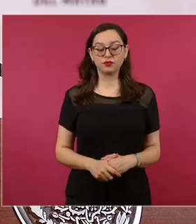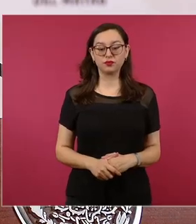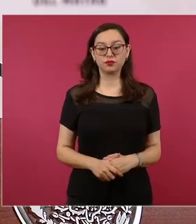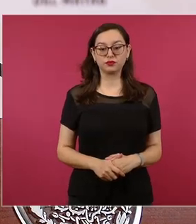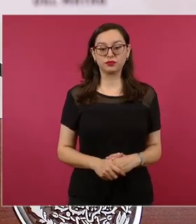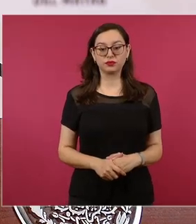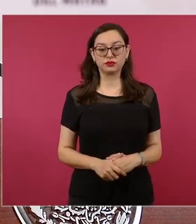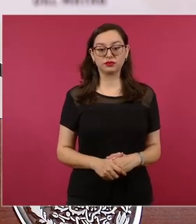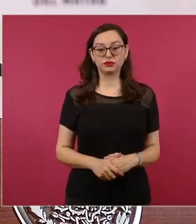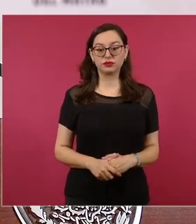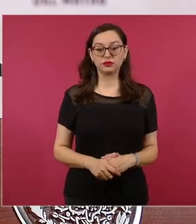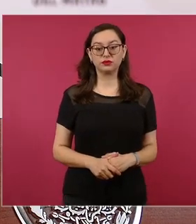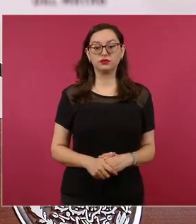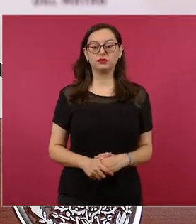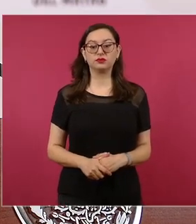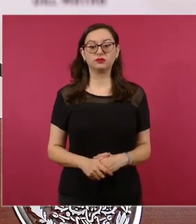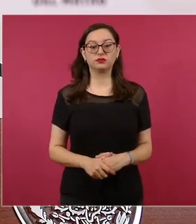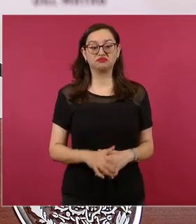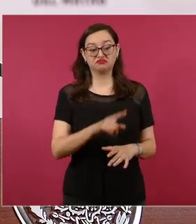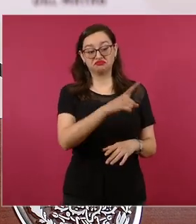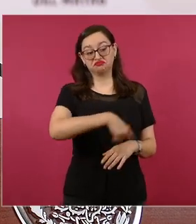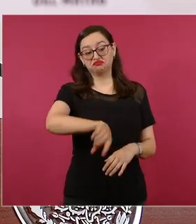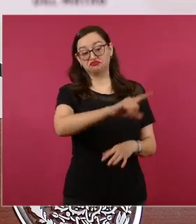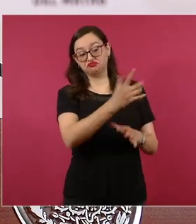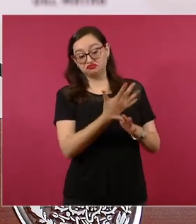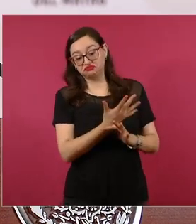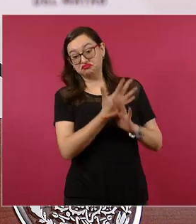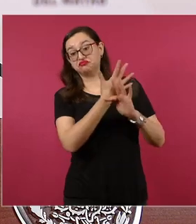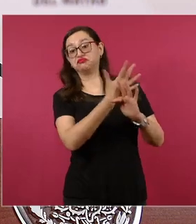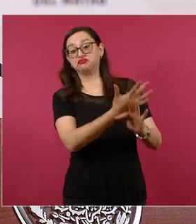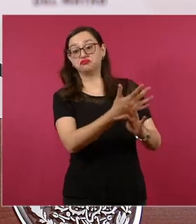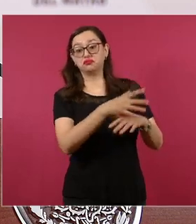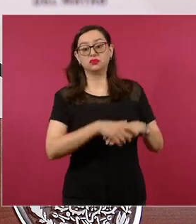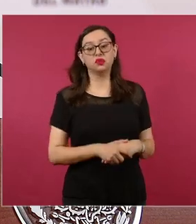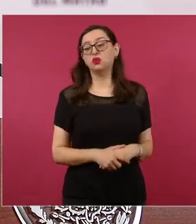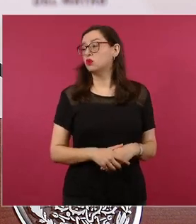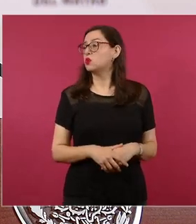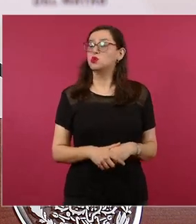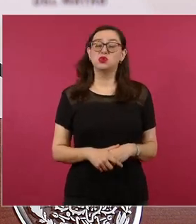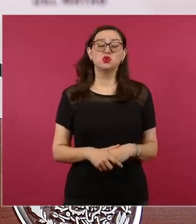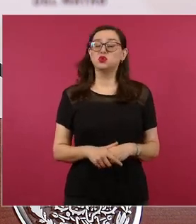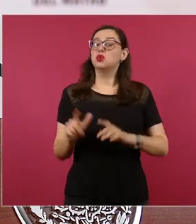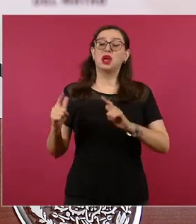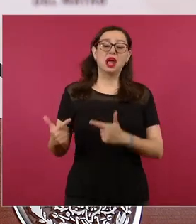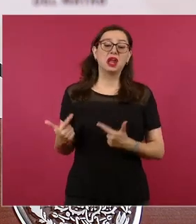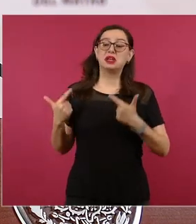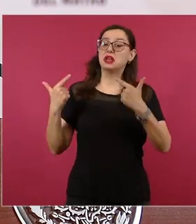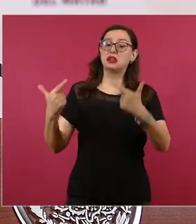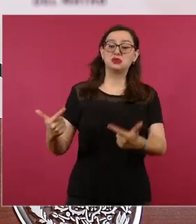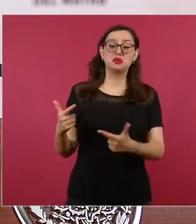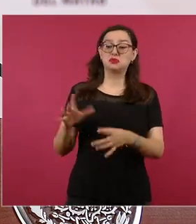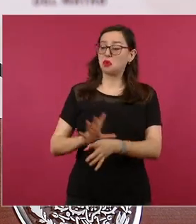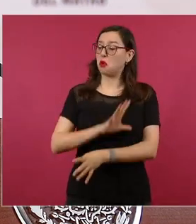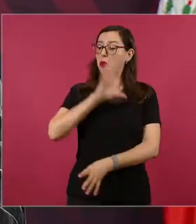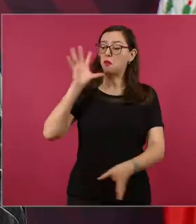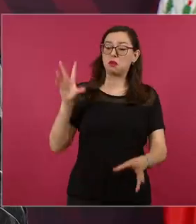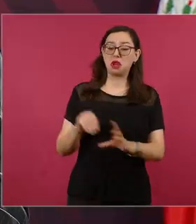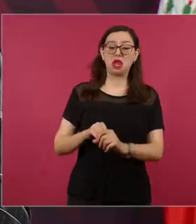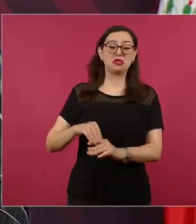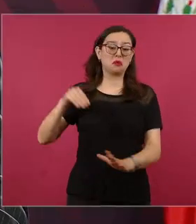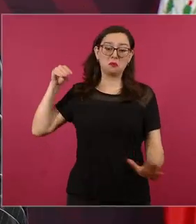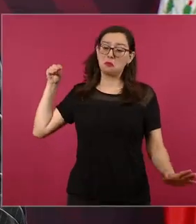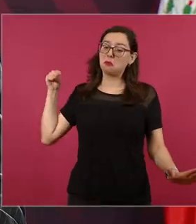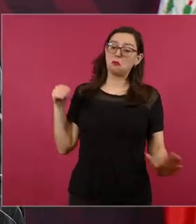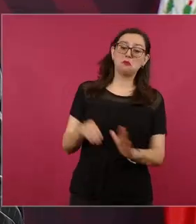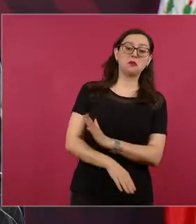justificarse y sentirse críticos, ¿no?, es una generación decadente,